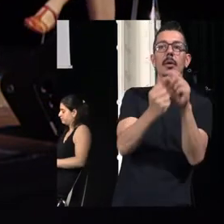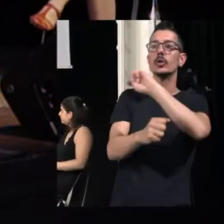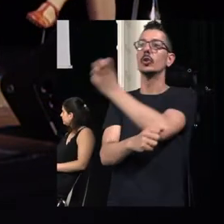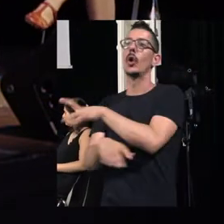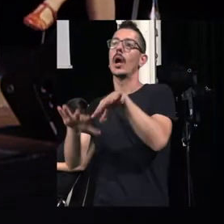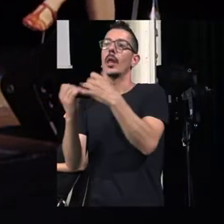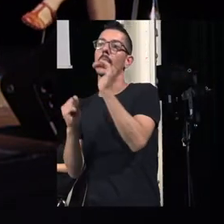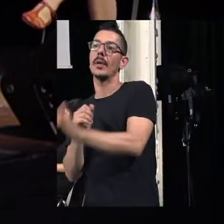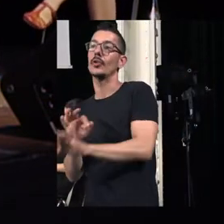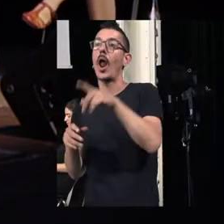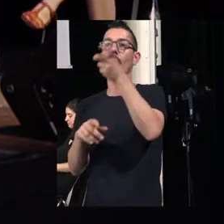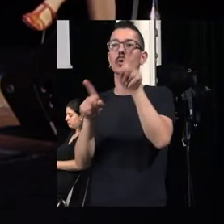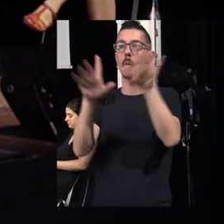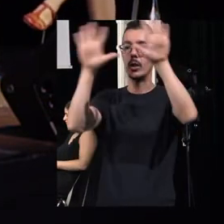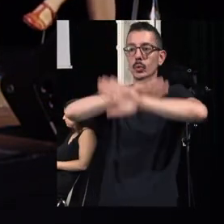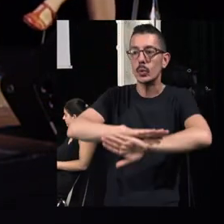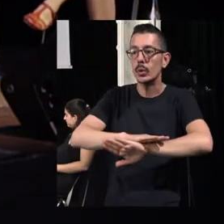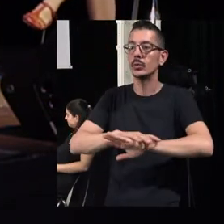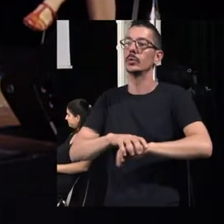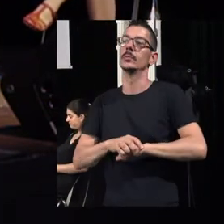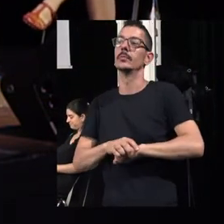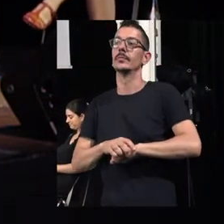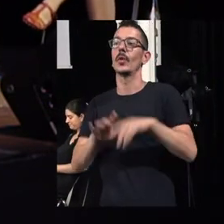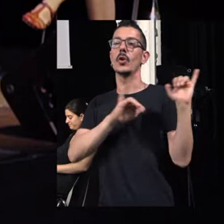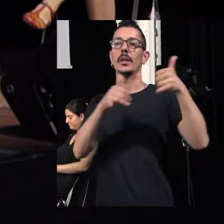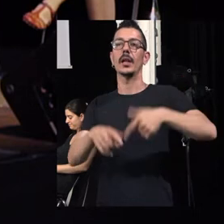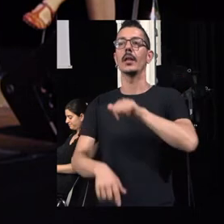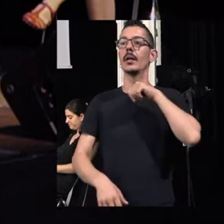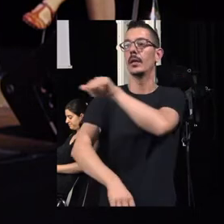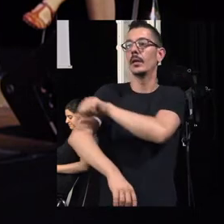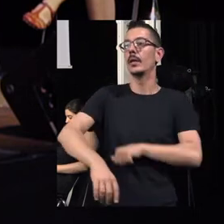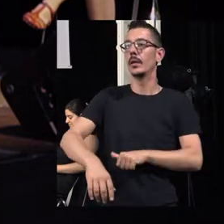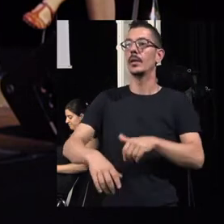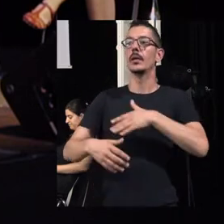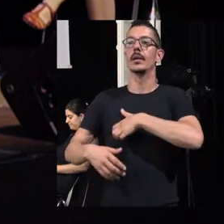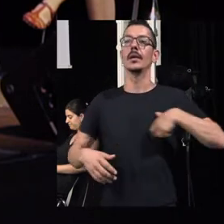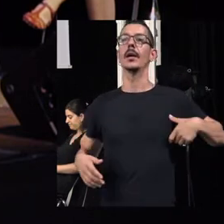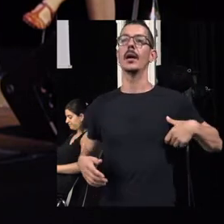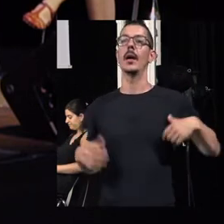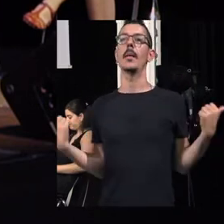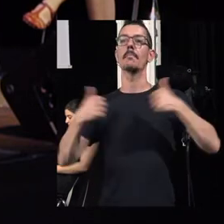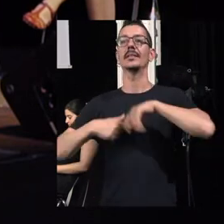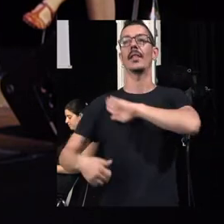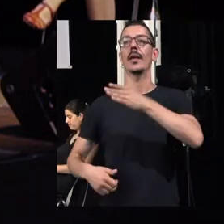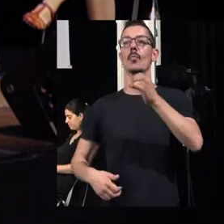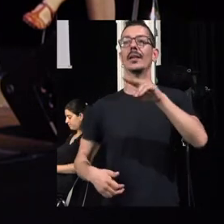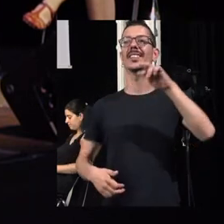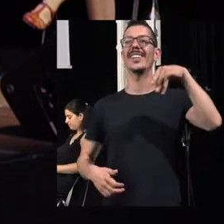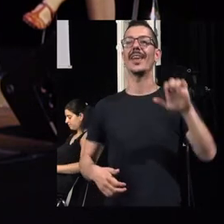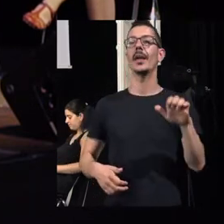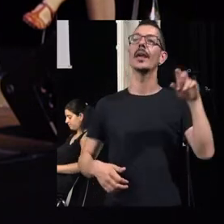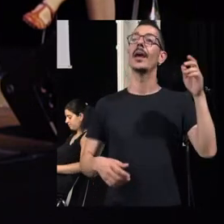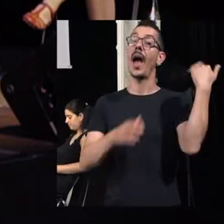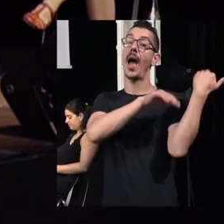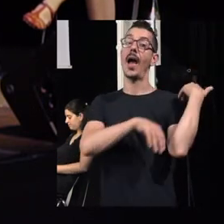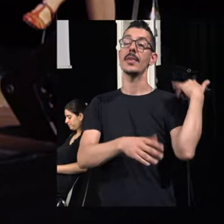y nocturnas algunas. Me he traído la camiseta de la muerte de la bata de Botiné, que fue citada ayer por Itziar, que fue un